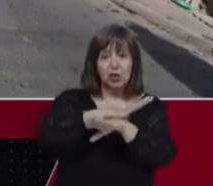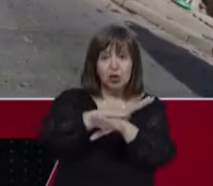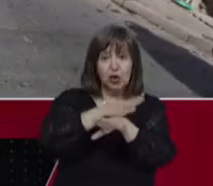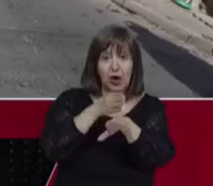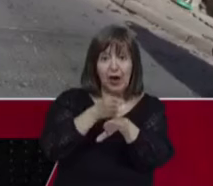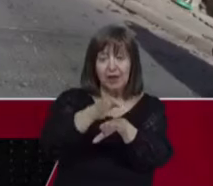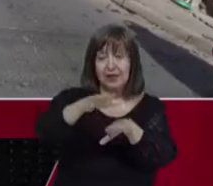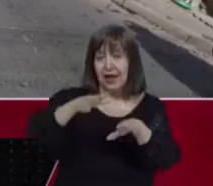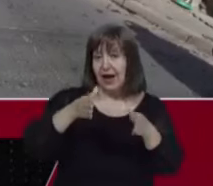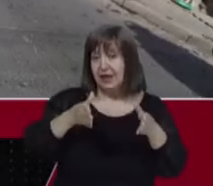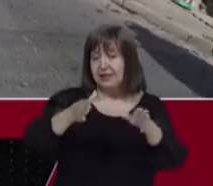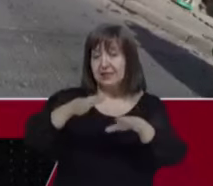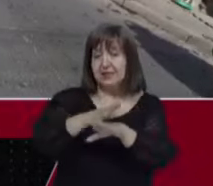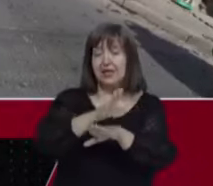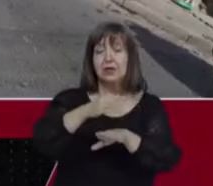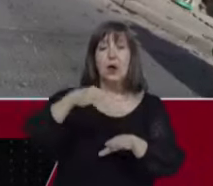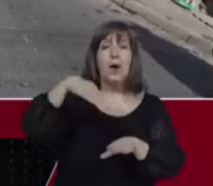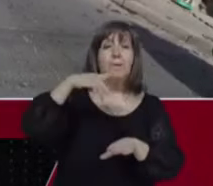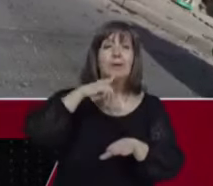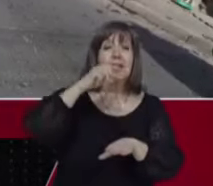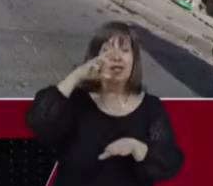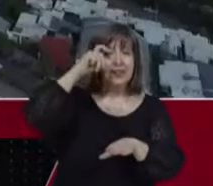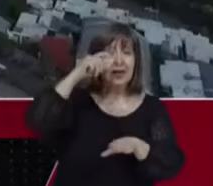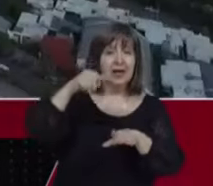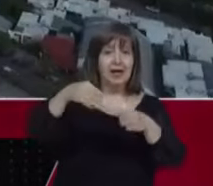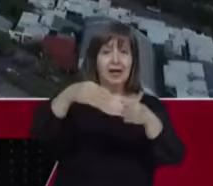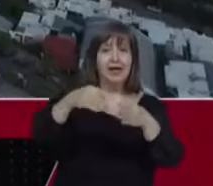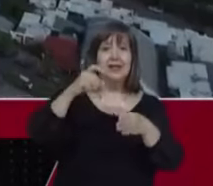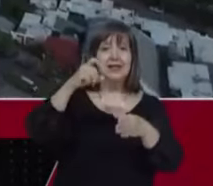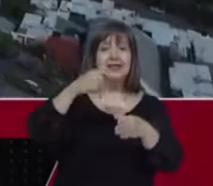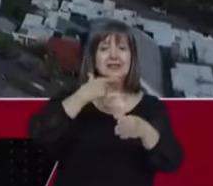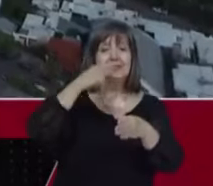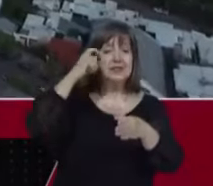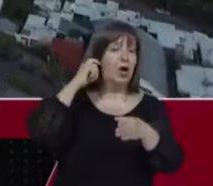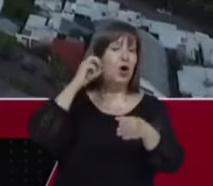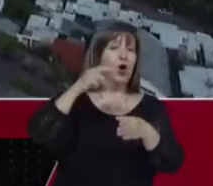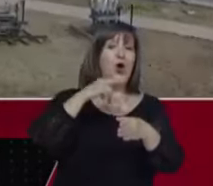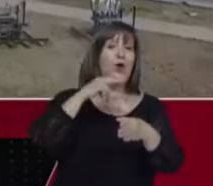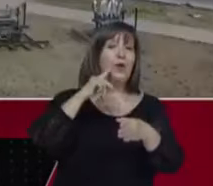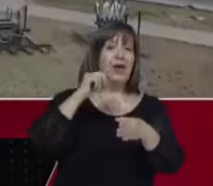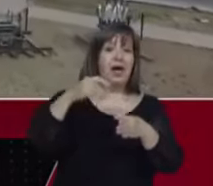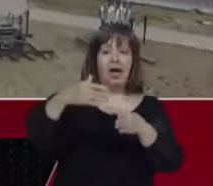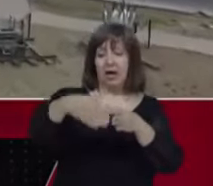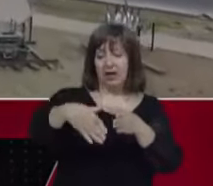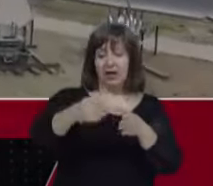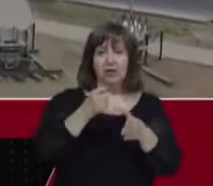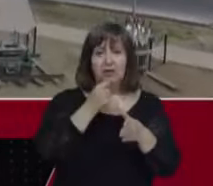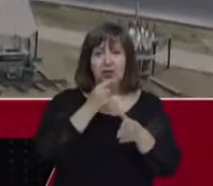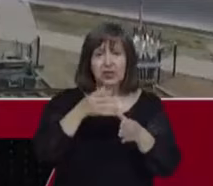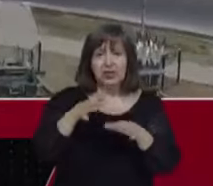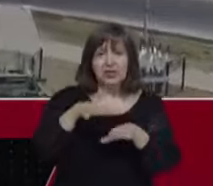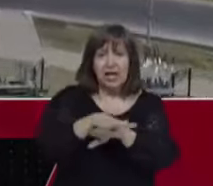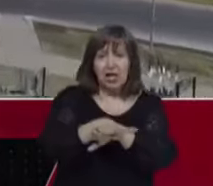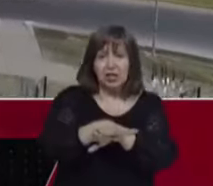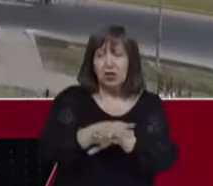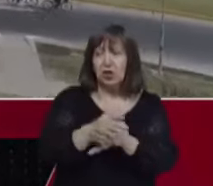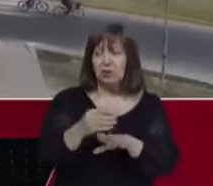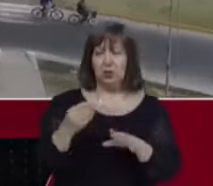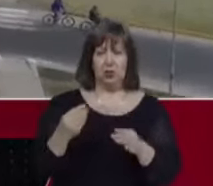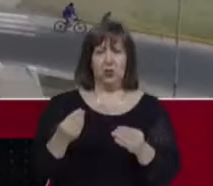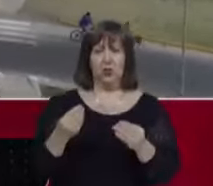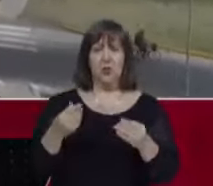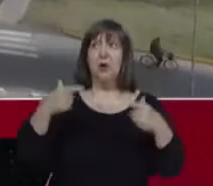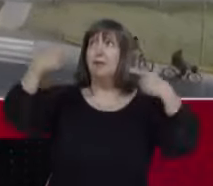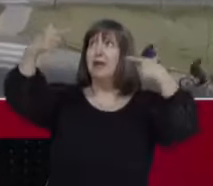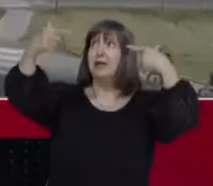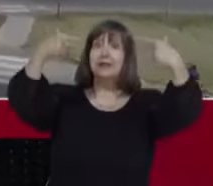centro. fue en Mitre y Segovia, muy céntrica la zona, y por supuesto que está preocupando la metodología. A Nina, través de ¿sabés las lo que?